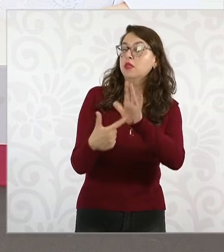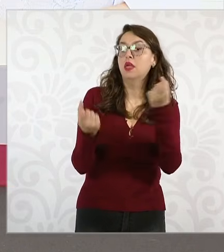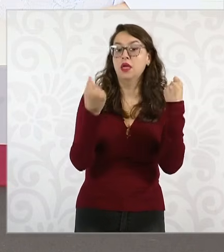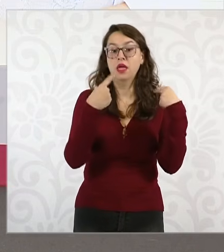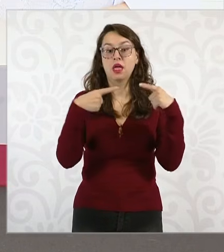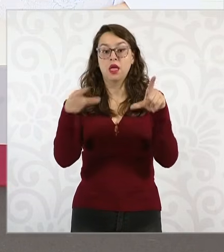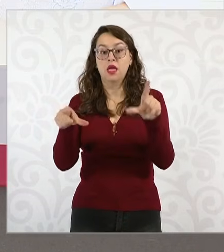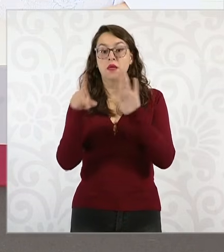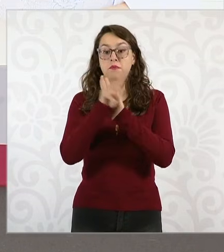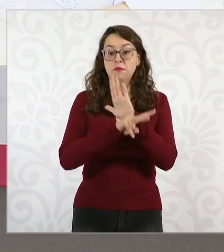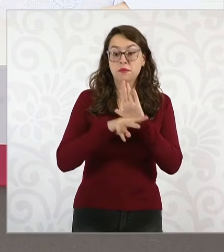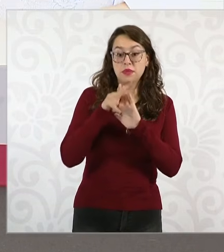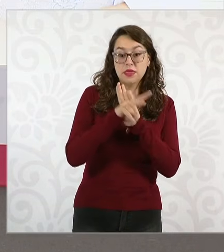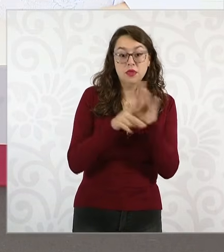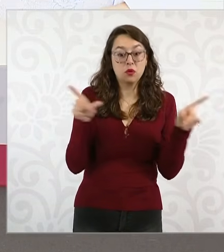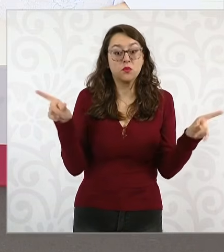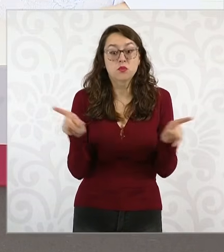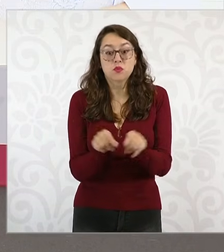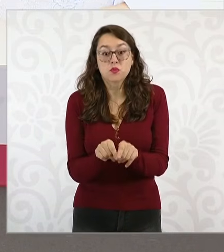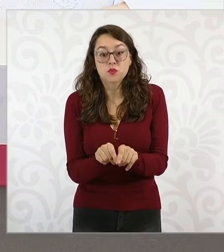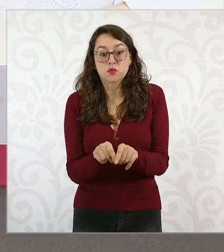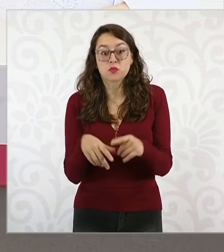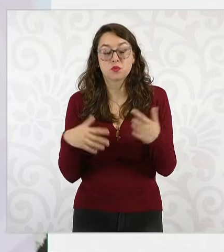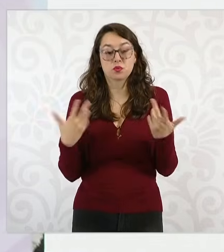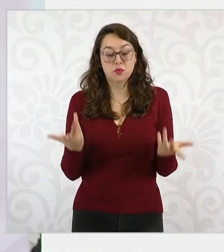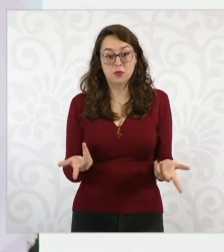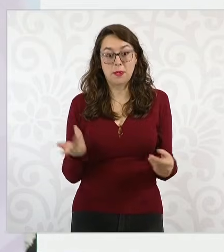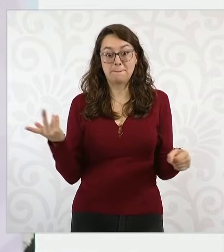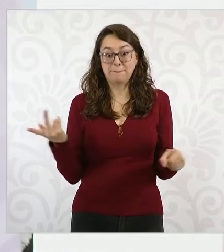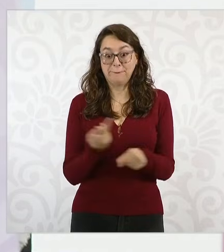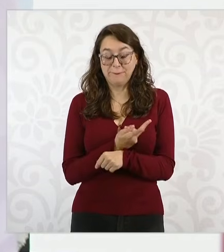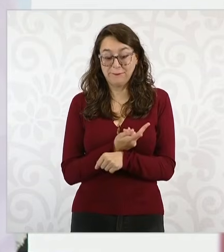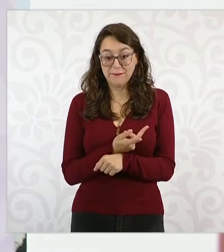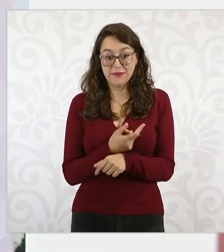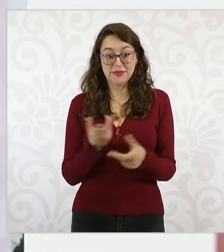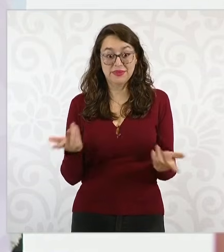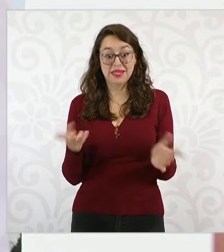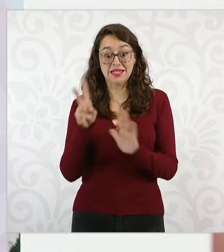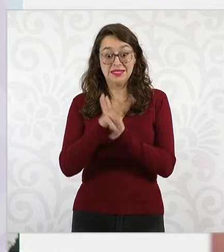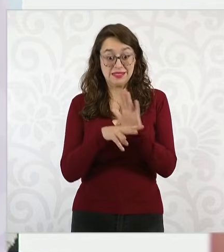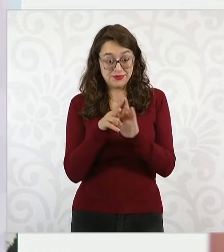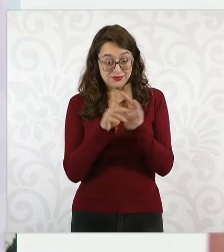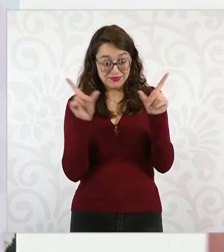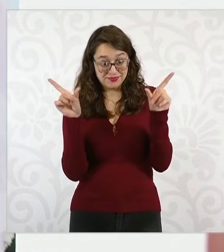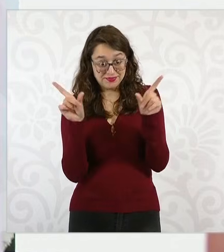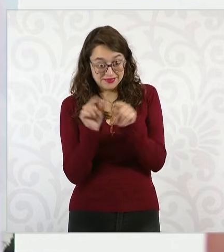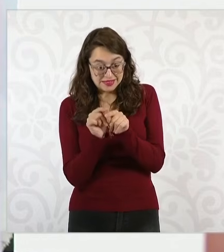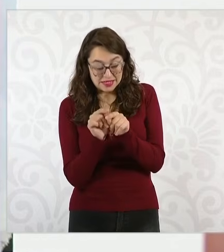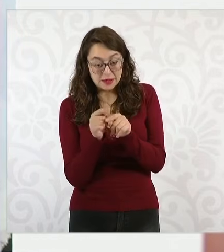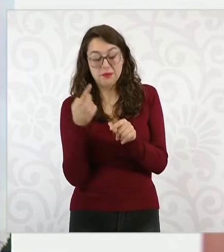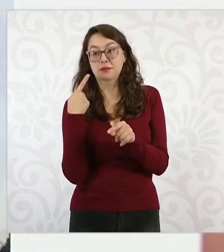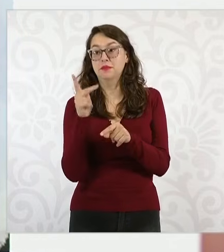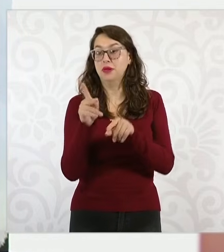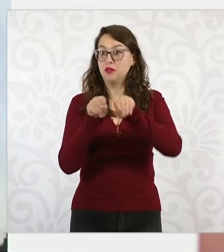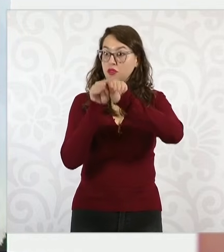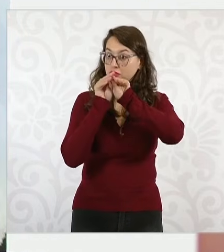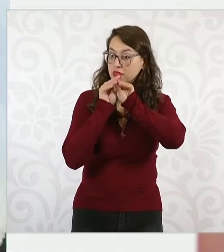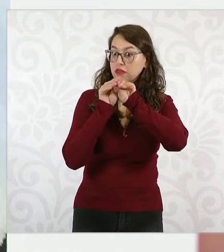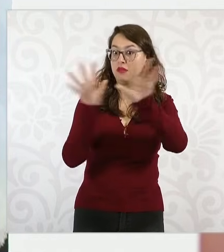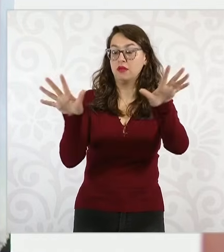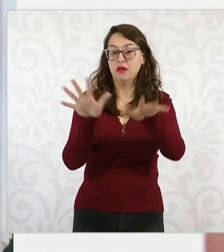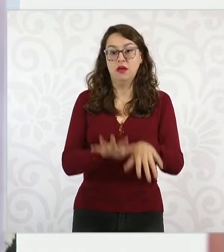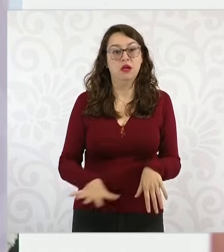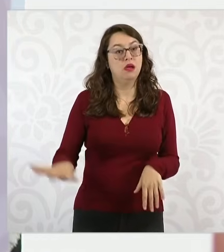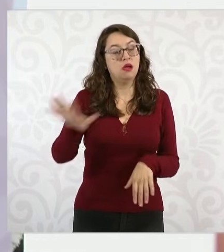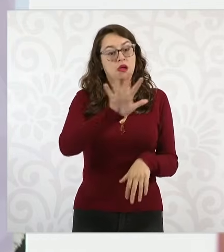y comentarles que ese video es muy difícil en poquitas palabras transmitir lo que significa para las personas, sobre